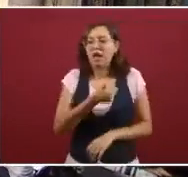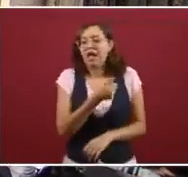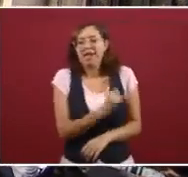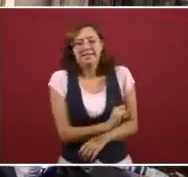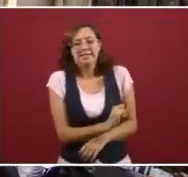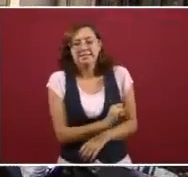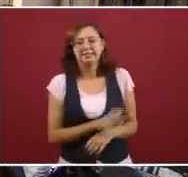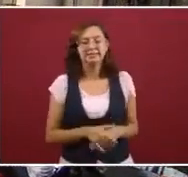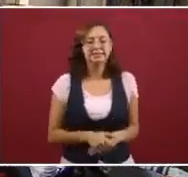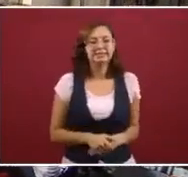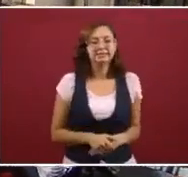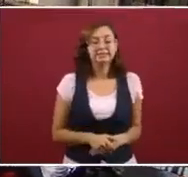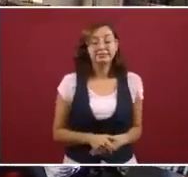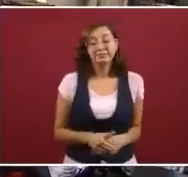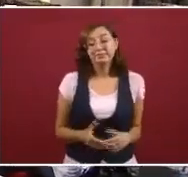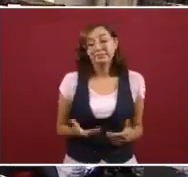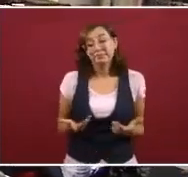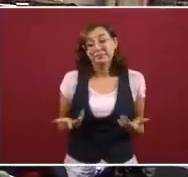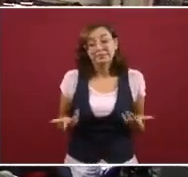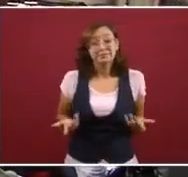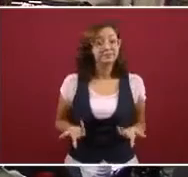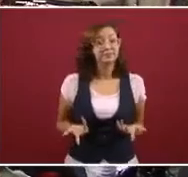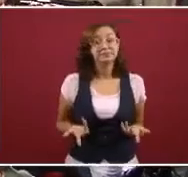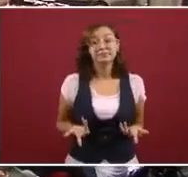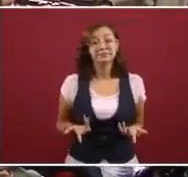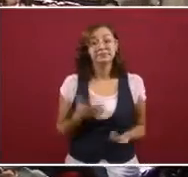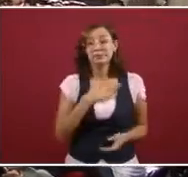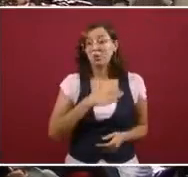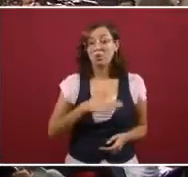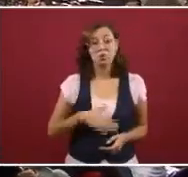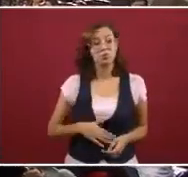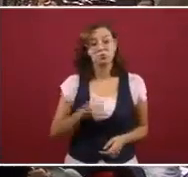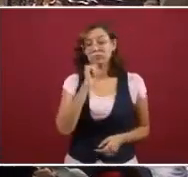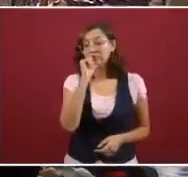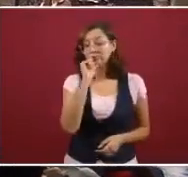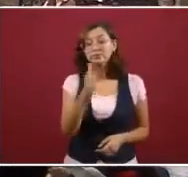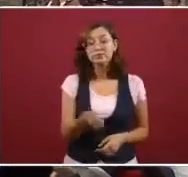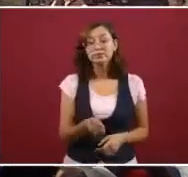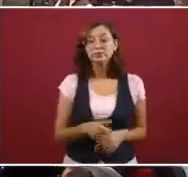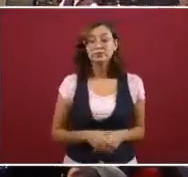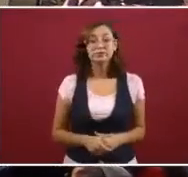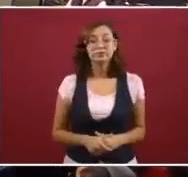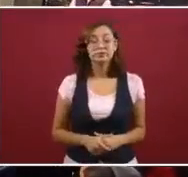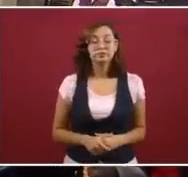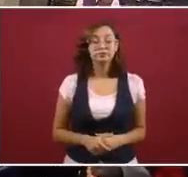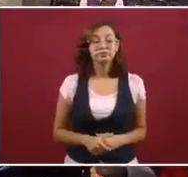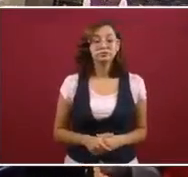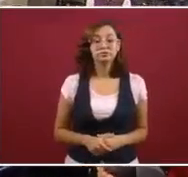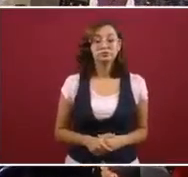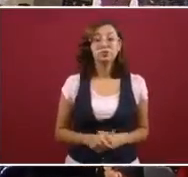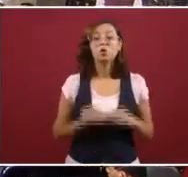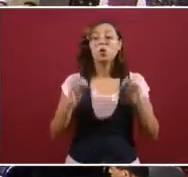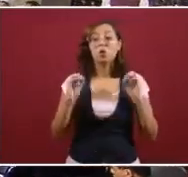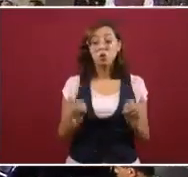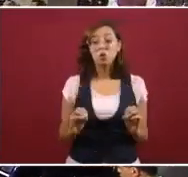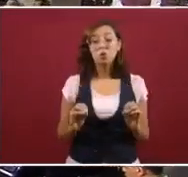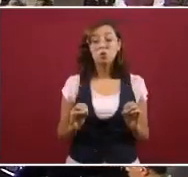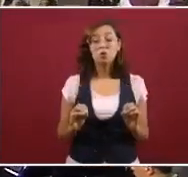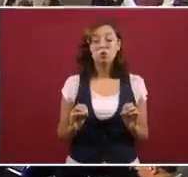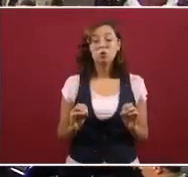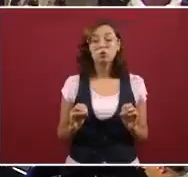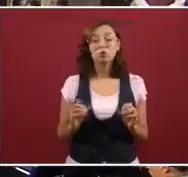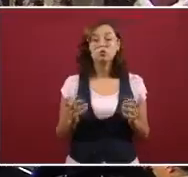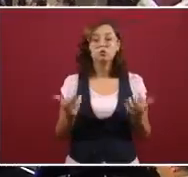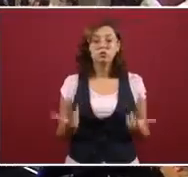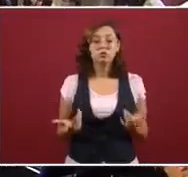Entonces, es una gran injusticia o al mismo tiempo en que se